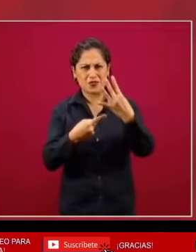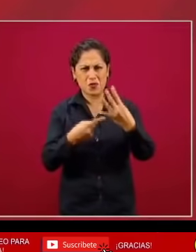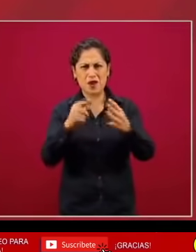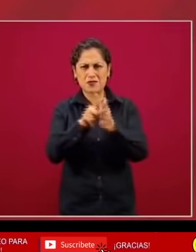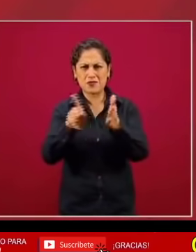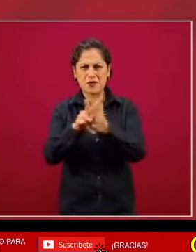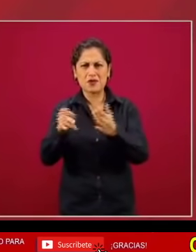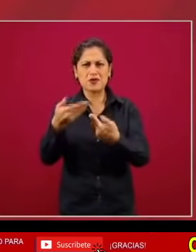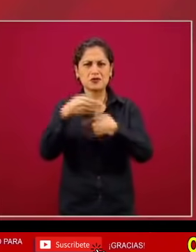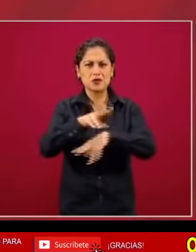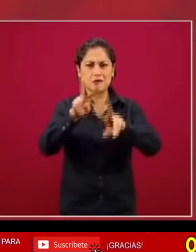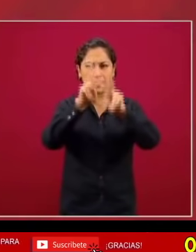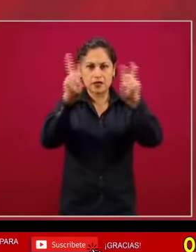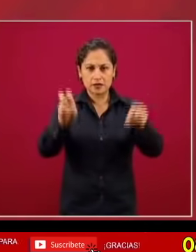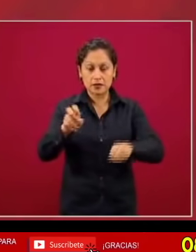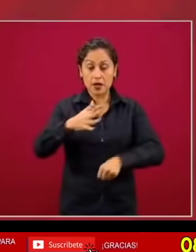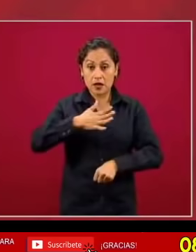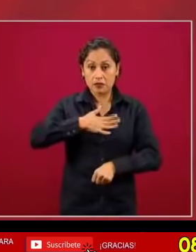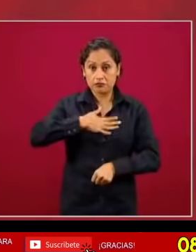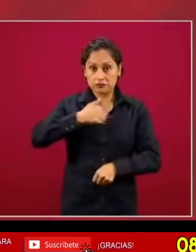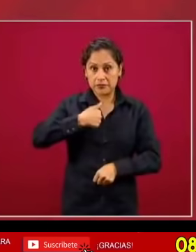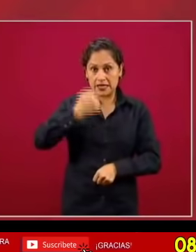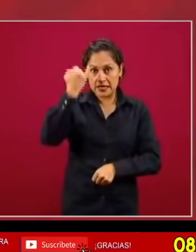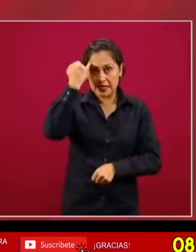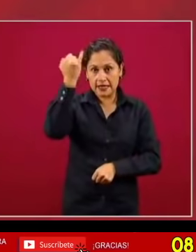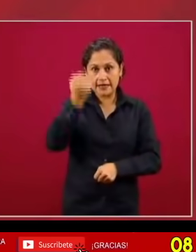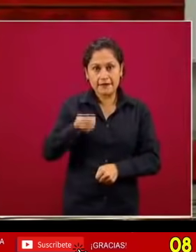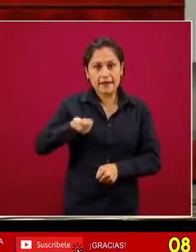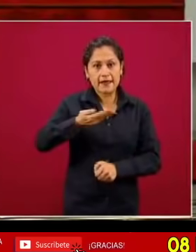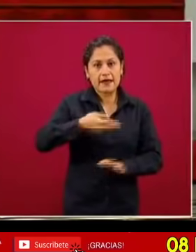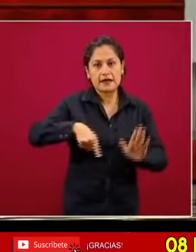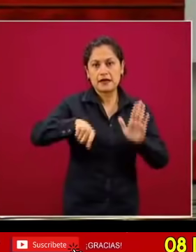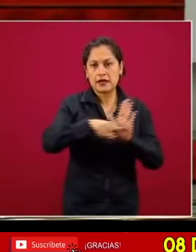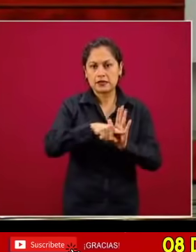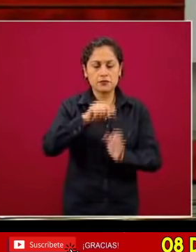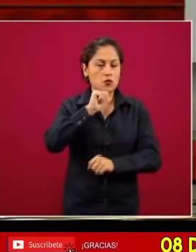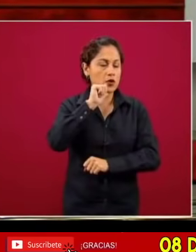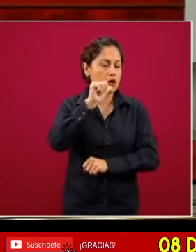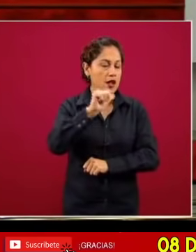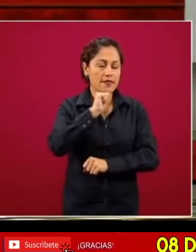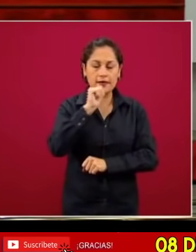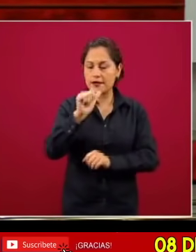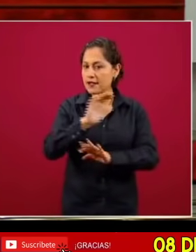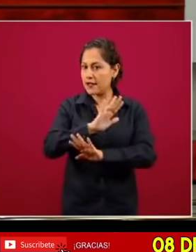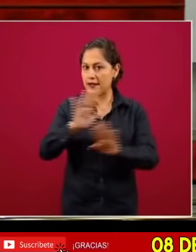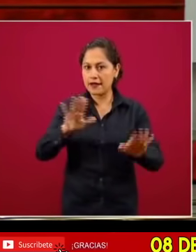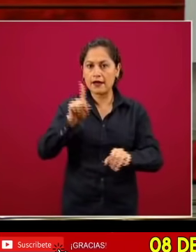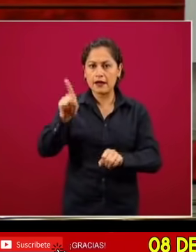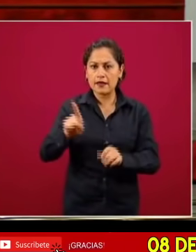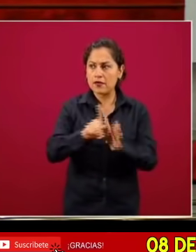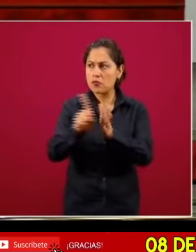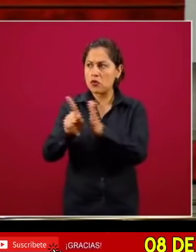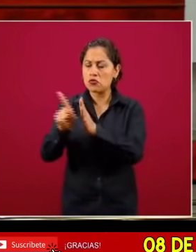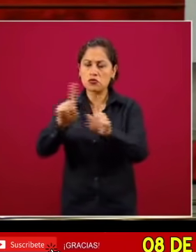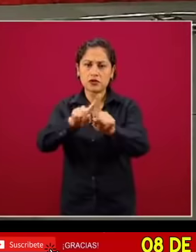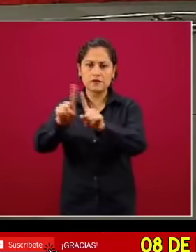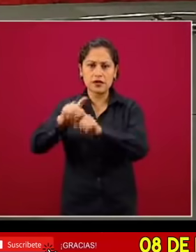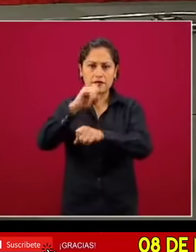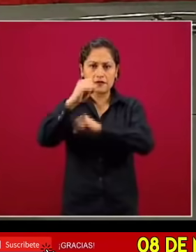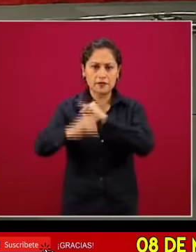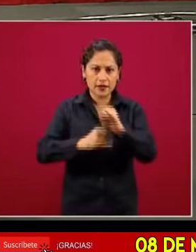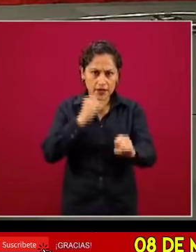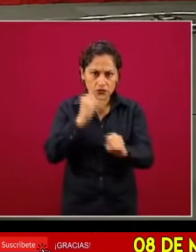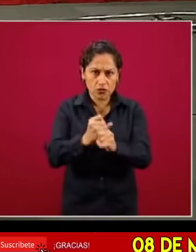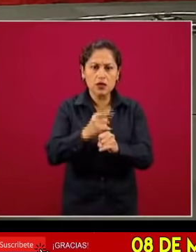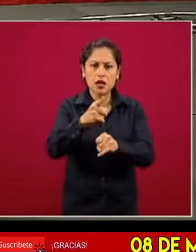tema no tengo perjuicio alguno son un medio más en este caso internacionales y siempre es bienvenido leer reportajes